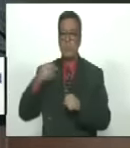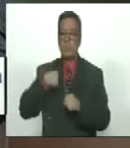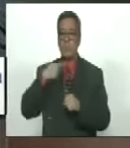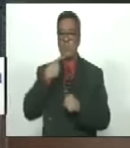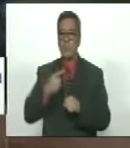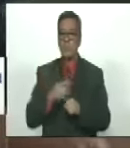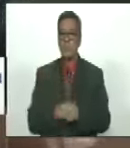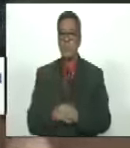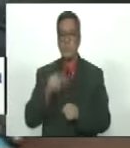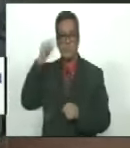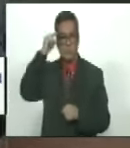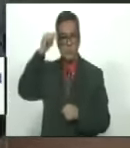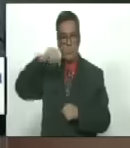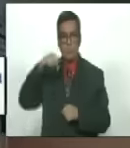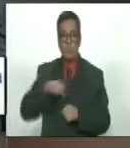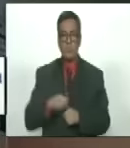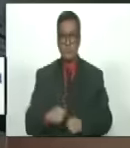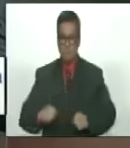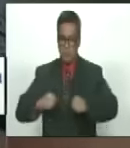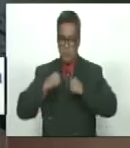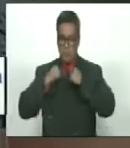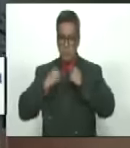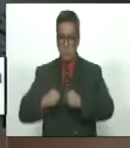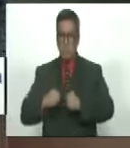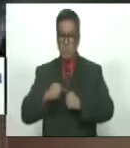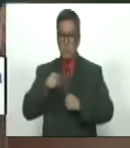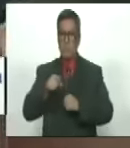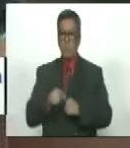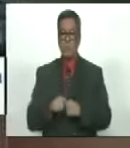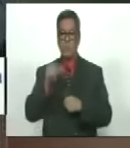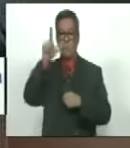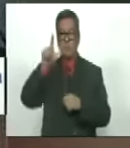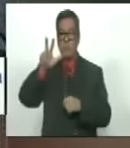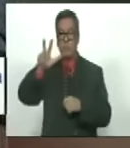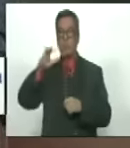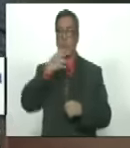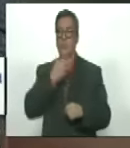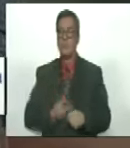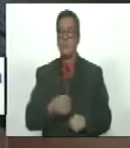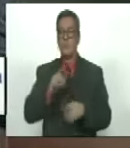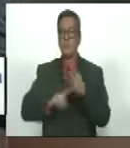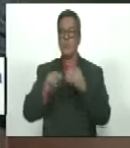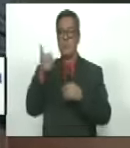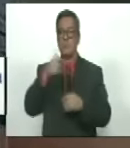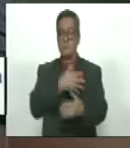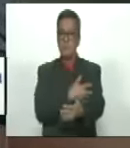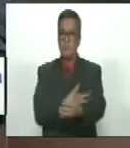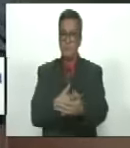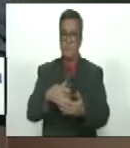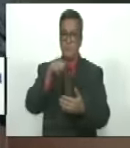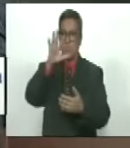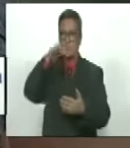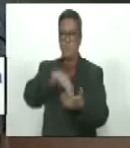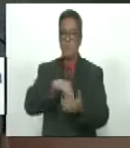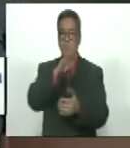decir, hoy se consolida lo que el 3 de diciembre